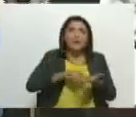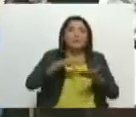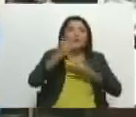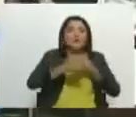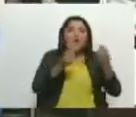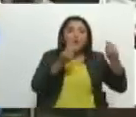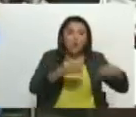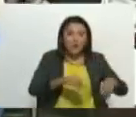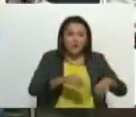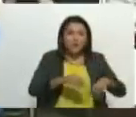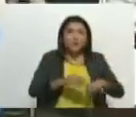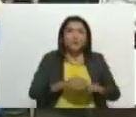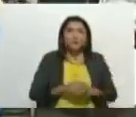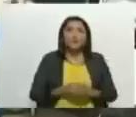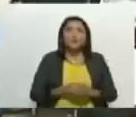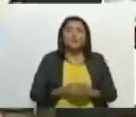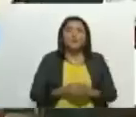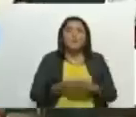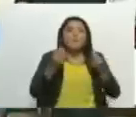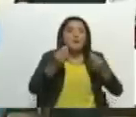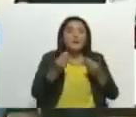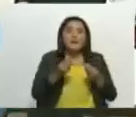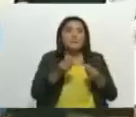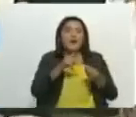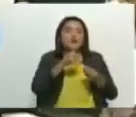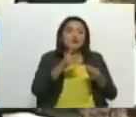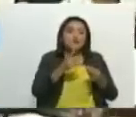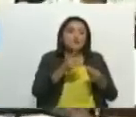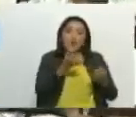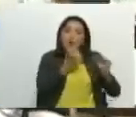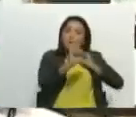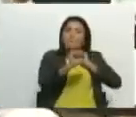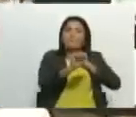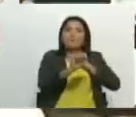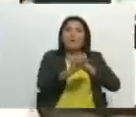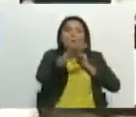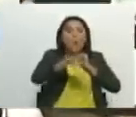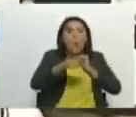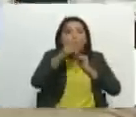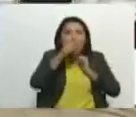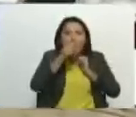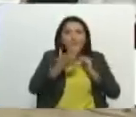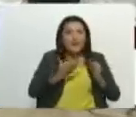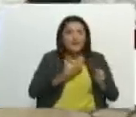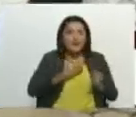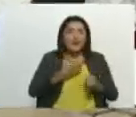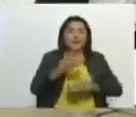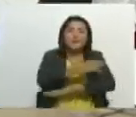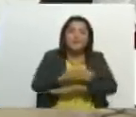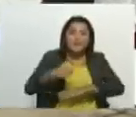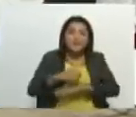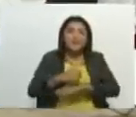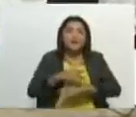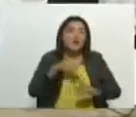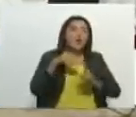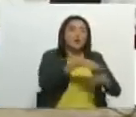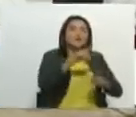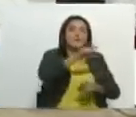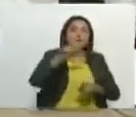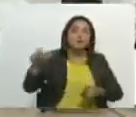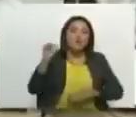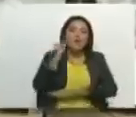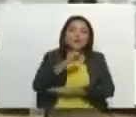las declaraciones indignantes y discriminatorias en contra de los niños del espectro autista, designando a una